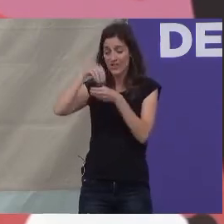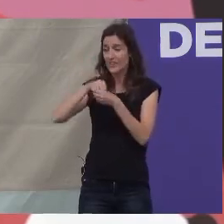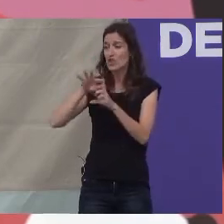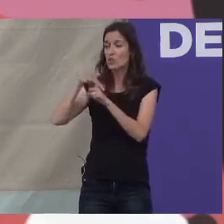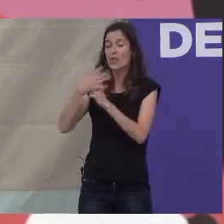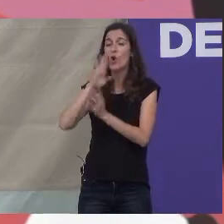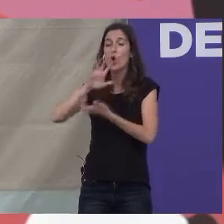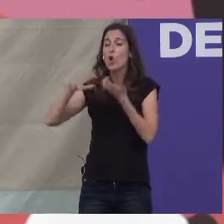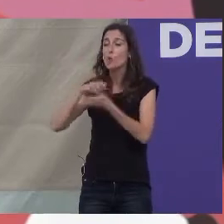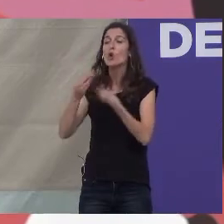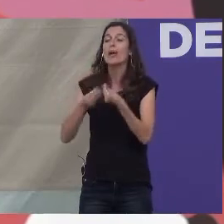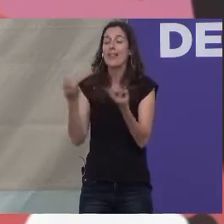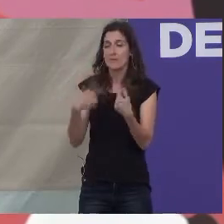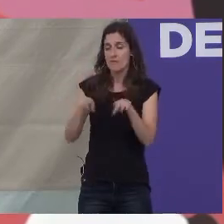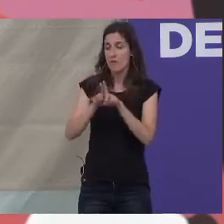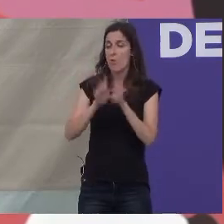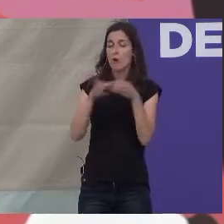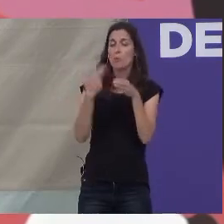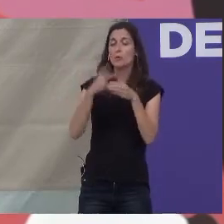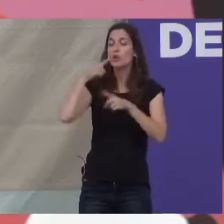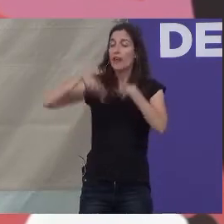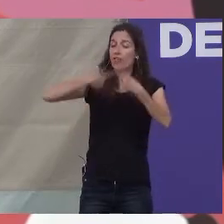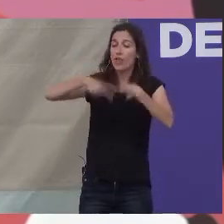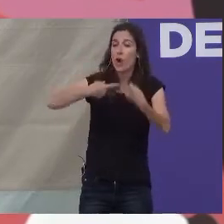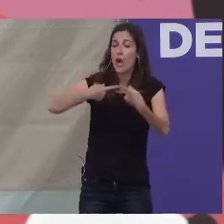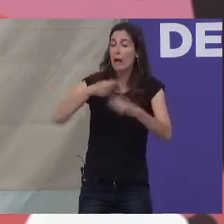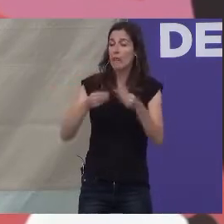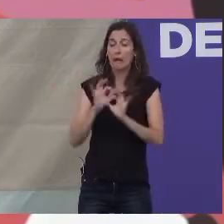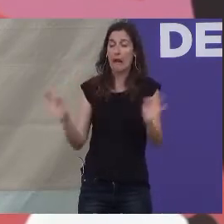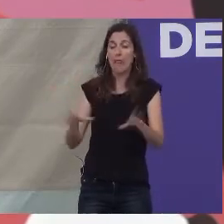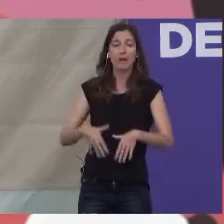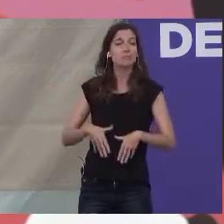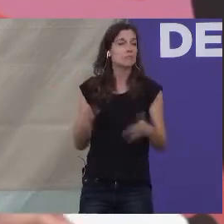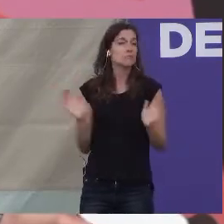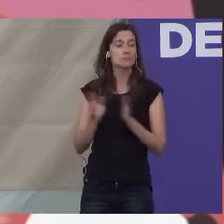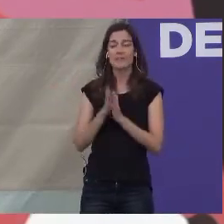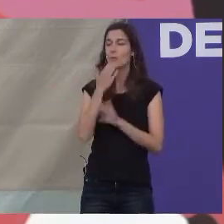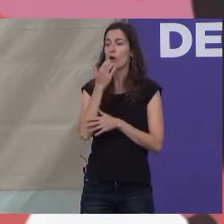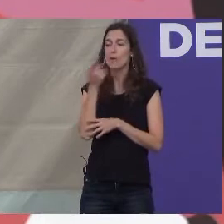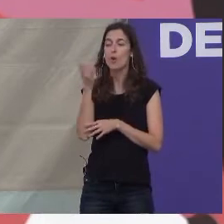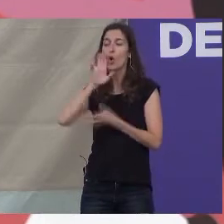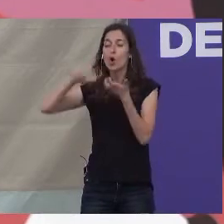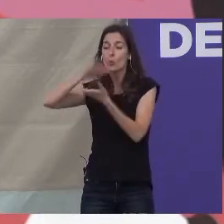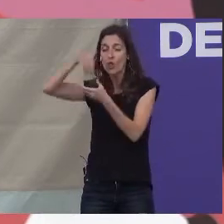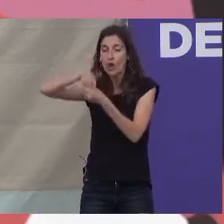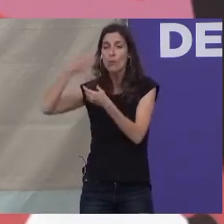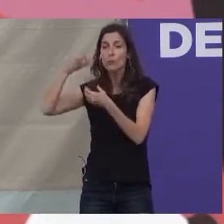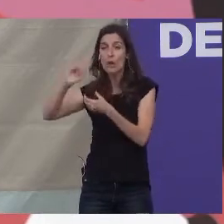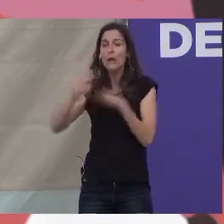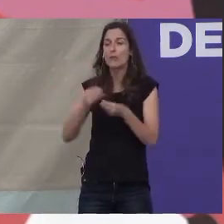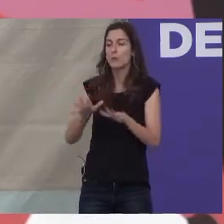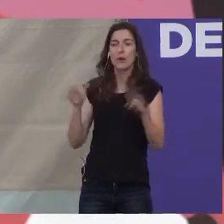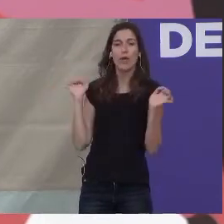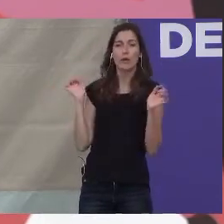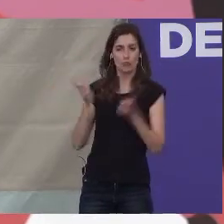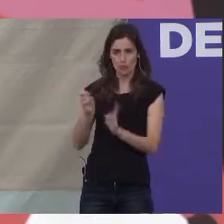hacemos? ¿Hacemos como los partidos tradicionales, que no hacen nada absolutamente, si por ejemplo se diese la corrupción? Desde ese